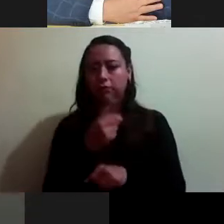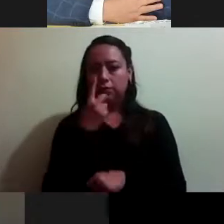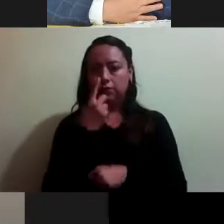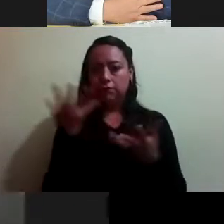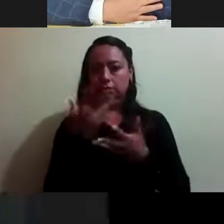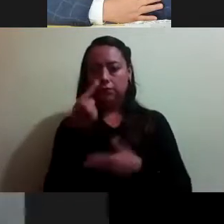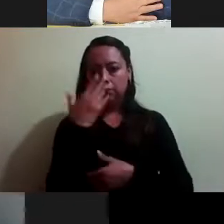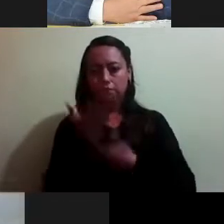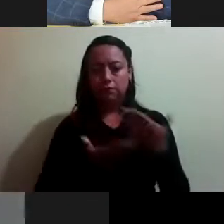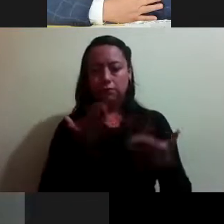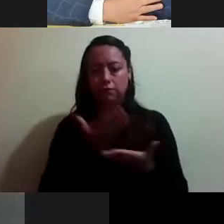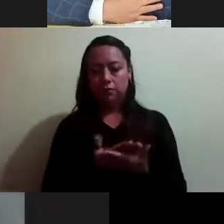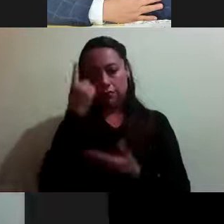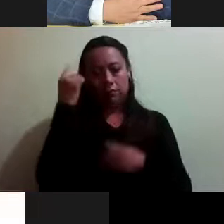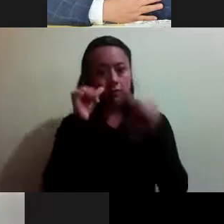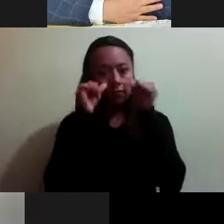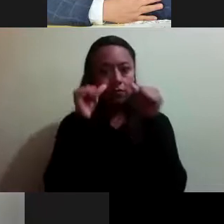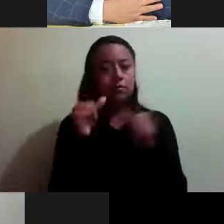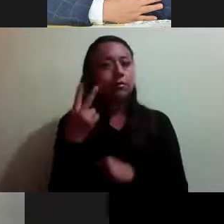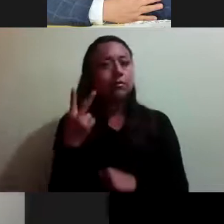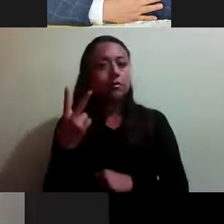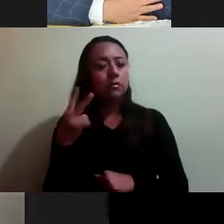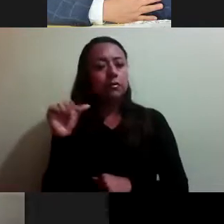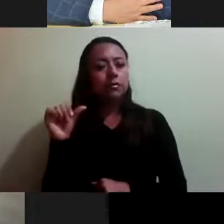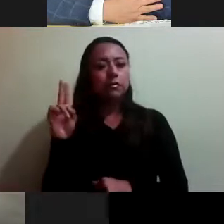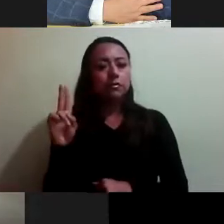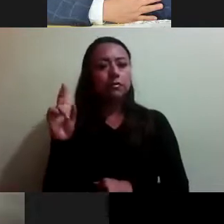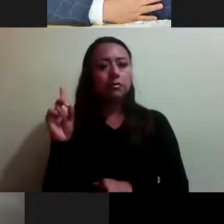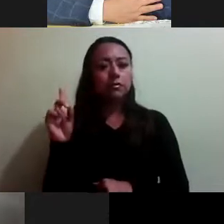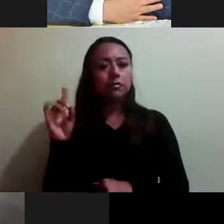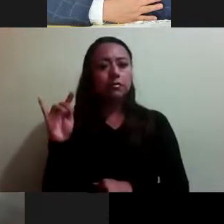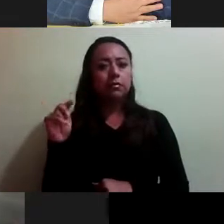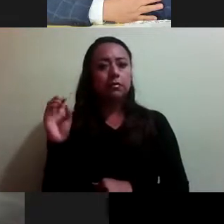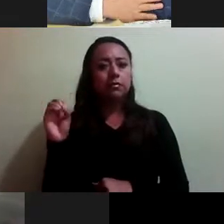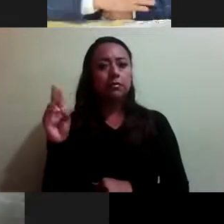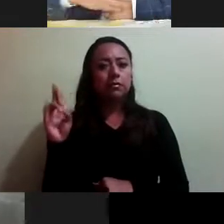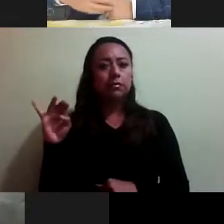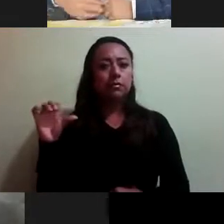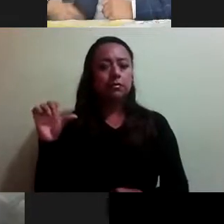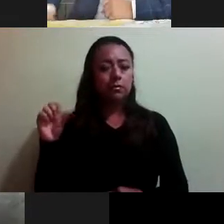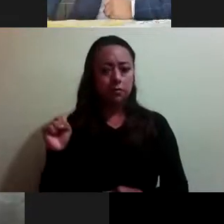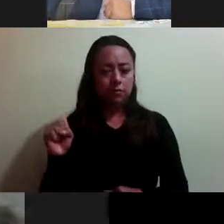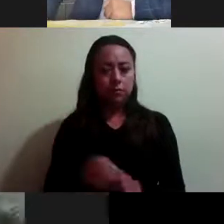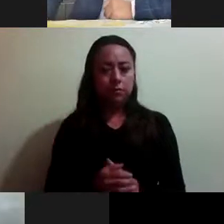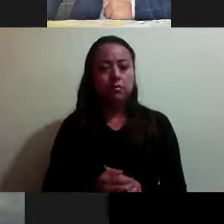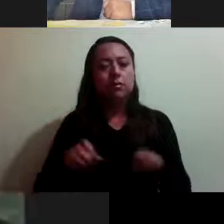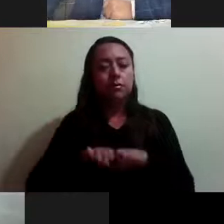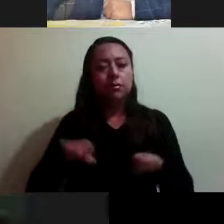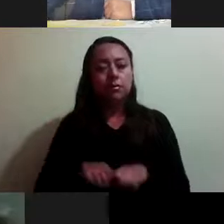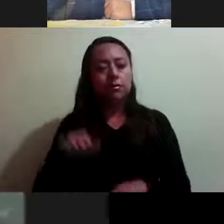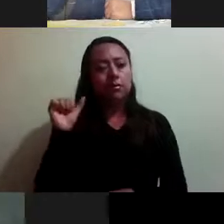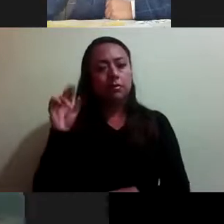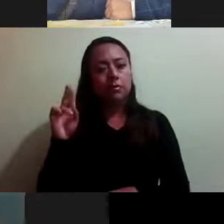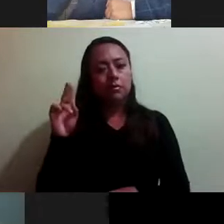que se están atendiendo 2 auditorías de observaciones relevantes por parte de la Auditoría Superior de la Federación. En